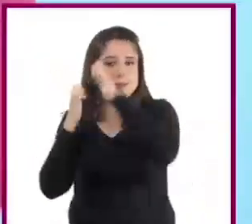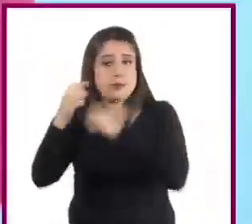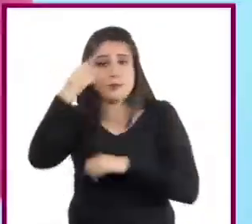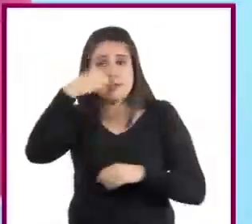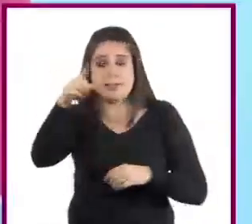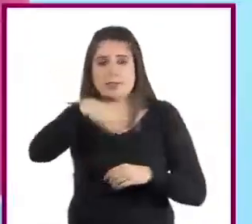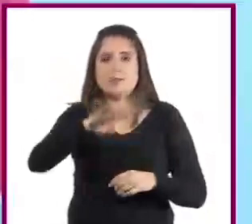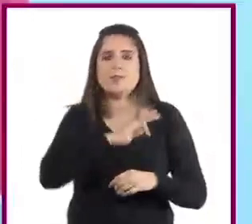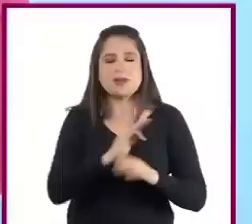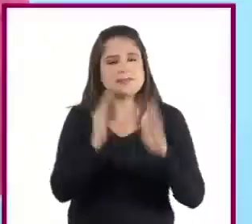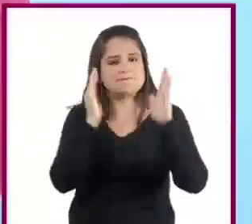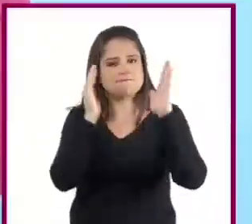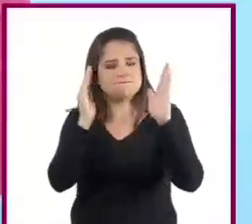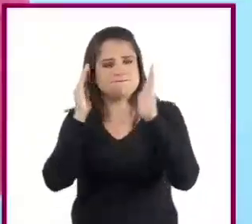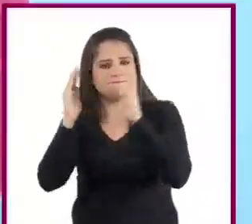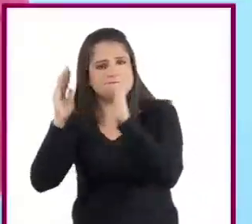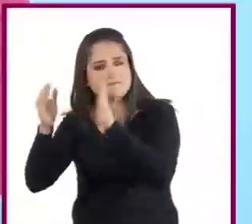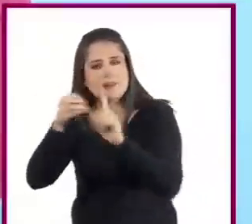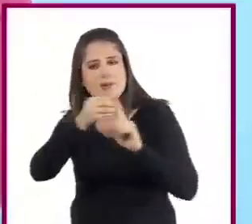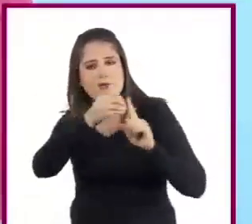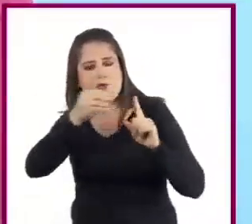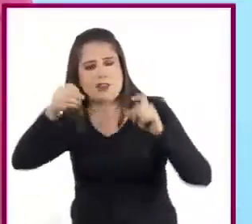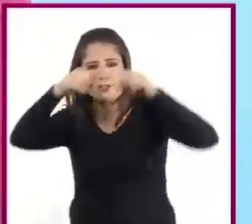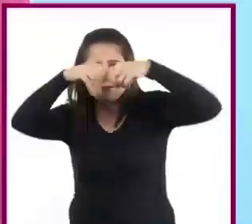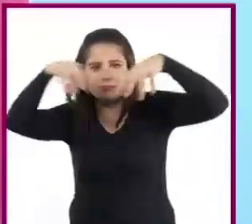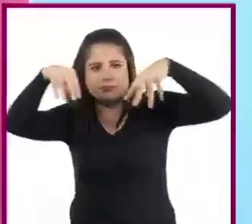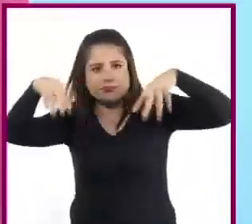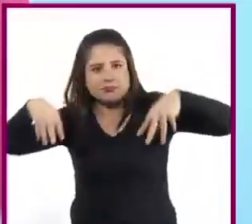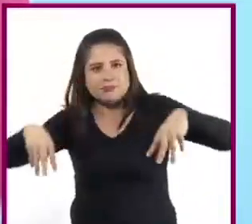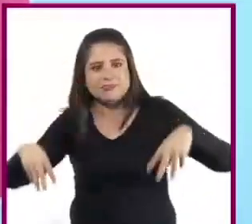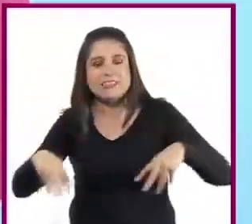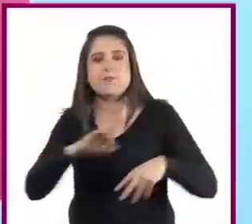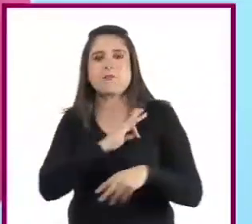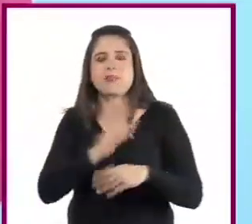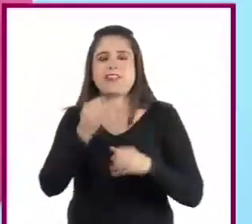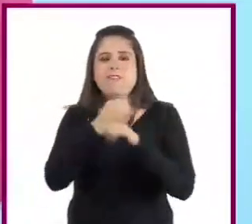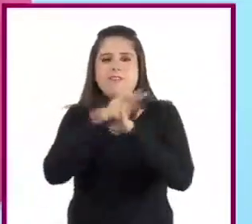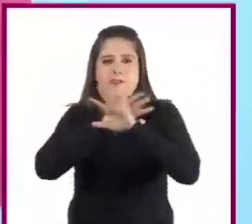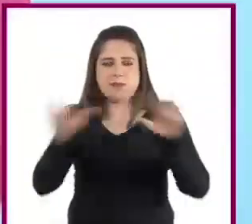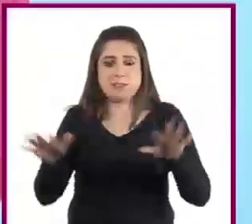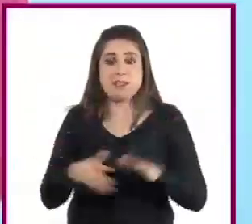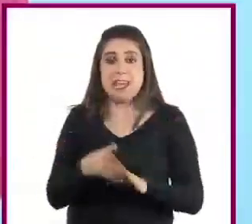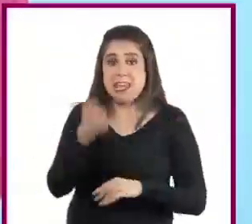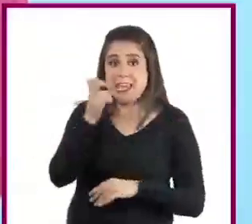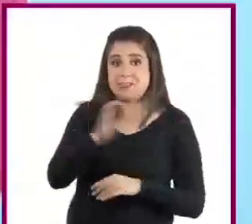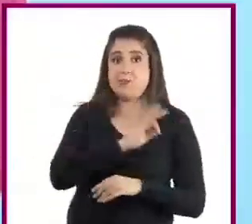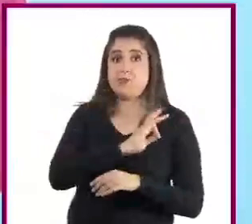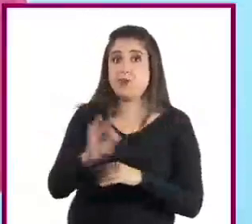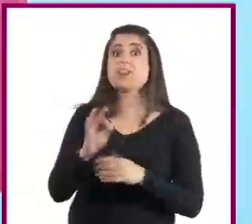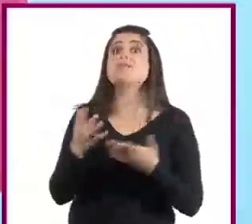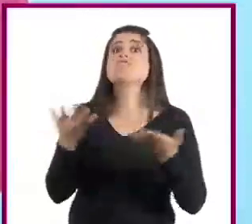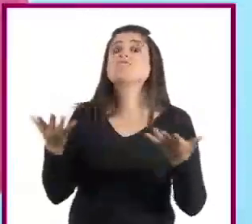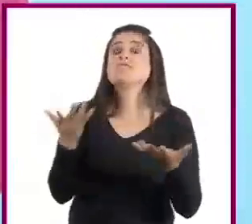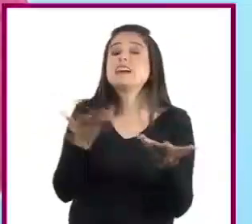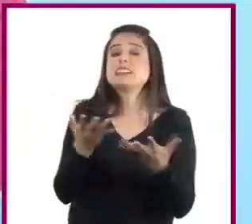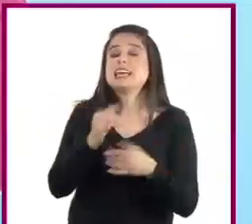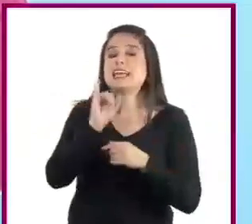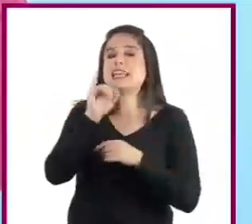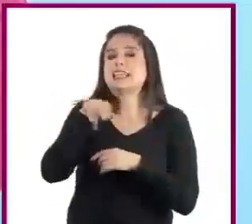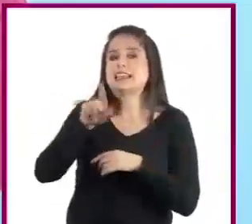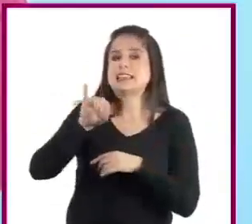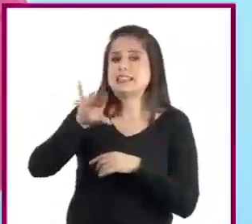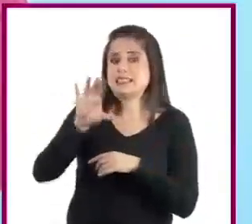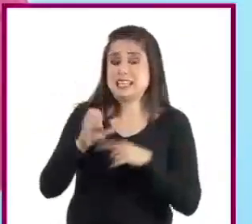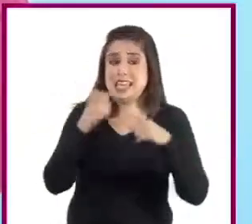poder delimitar y jerarquizar la información con la que se cuente. Para ello se puede recurrir a un índice